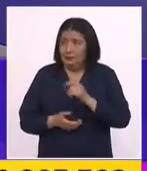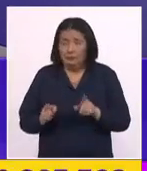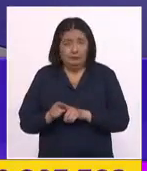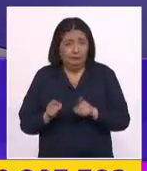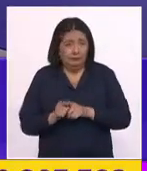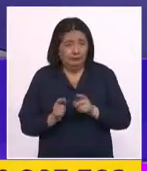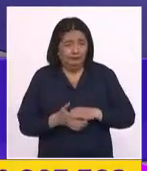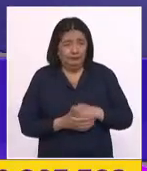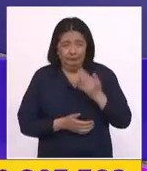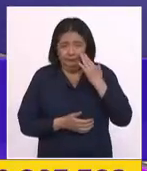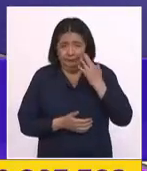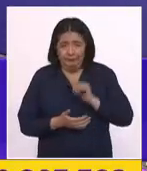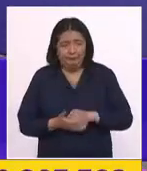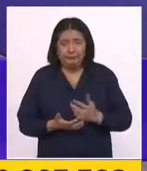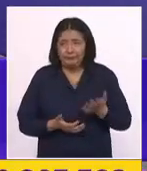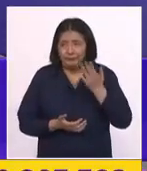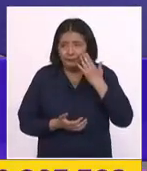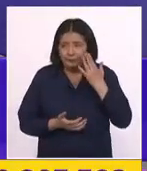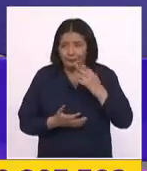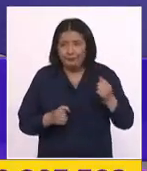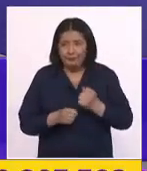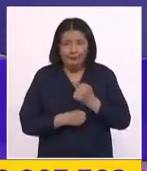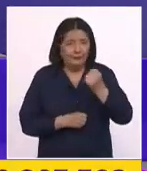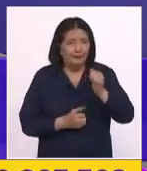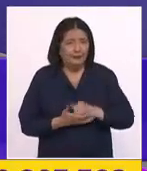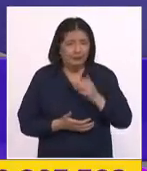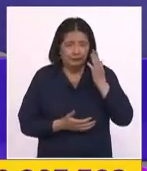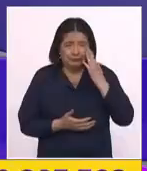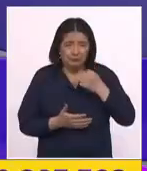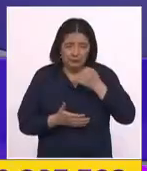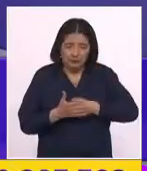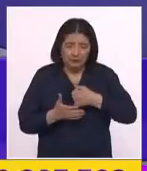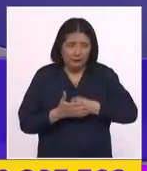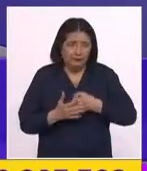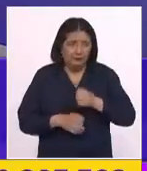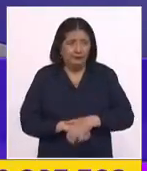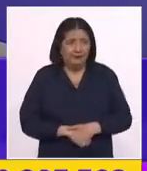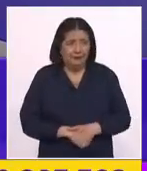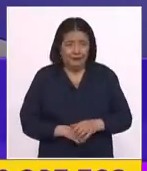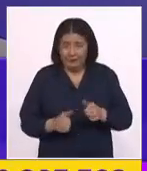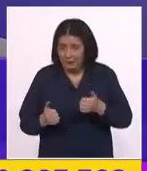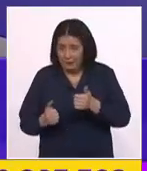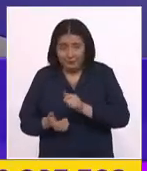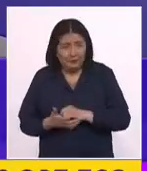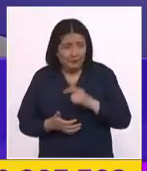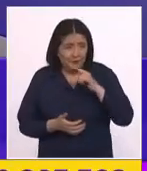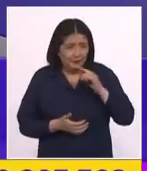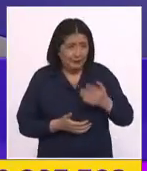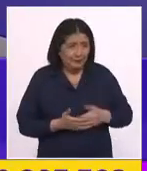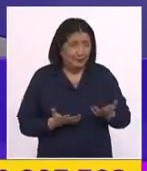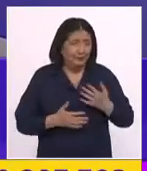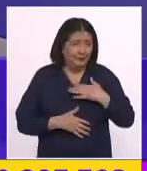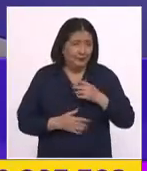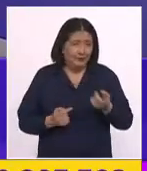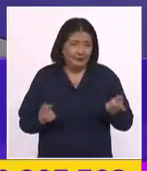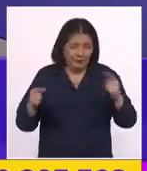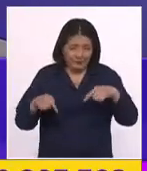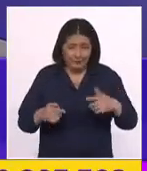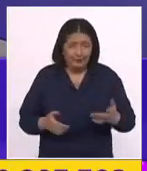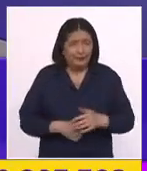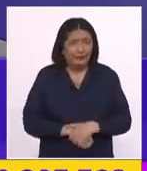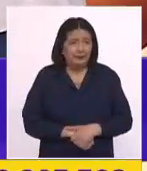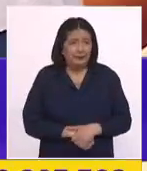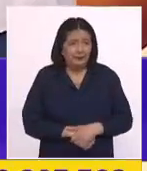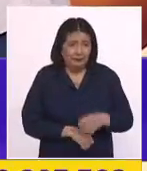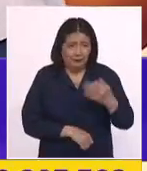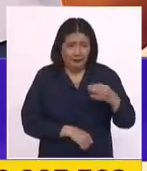también la recibimos. Una madre campeona y una madre luchadora. ¿Cómo está, señora? La verdad es un placer que nos acompañe.